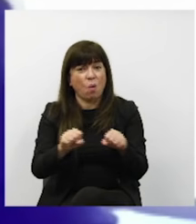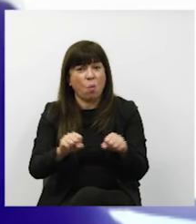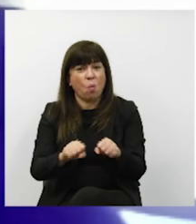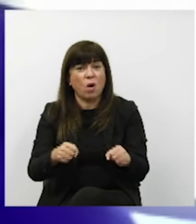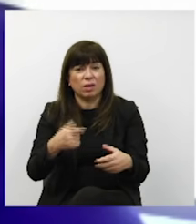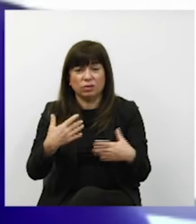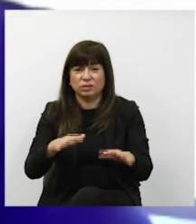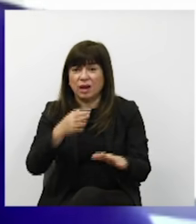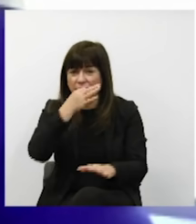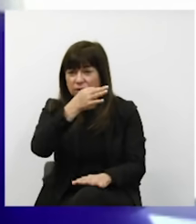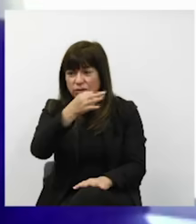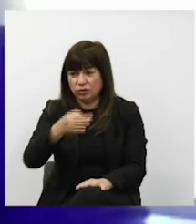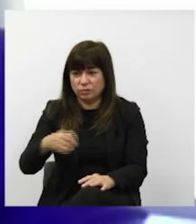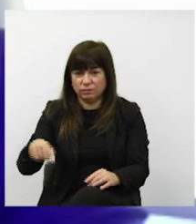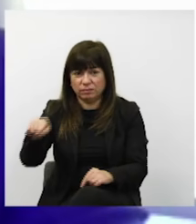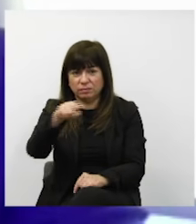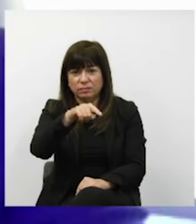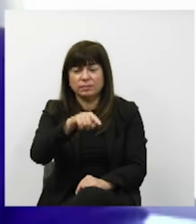se ha dicho.